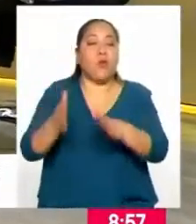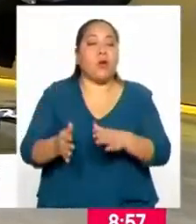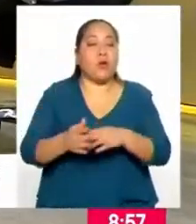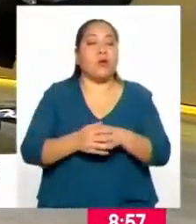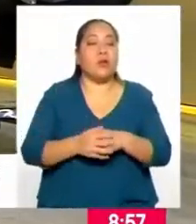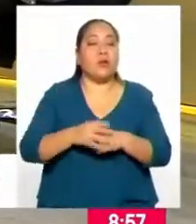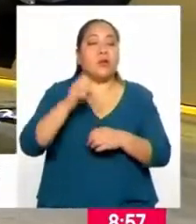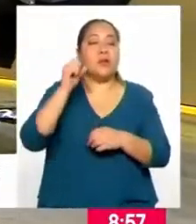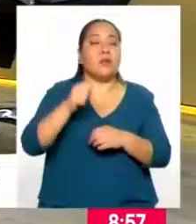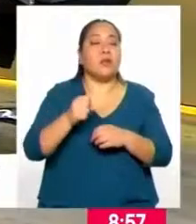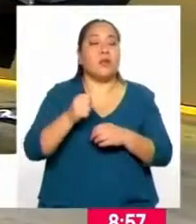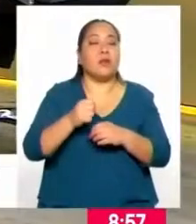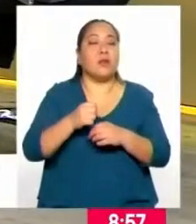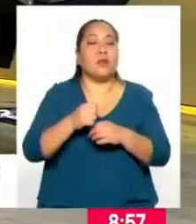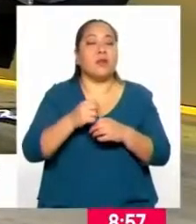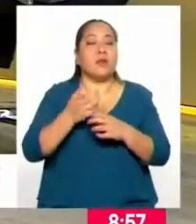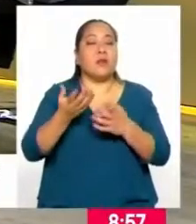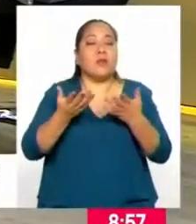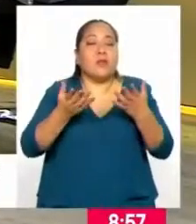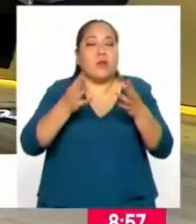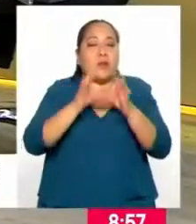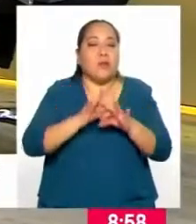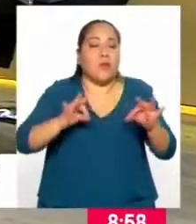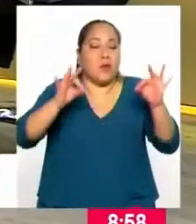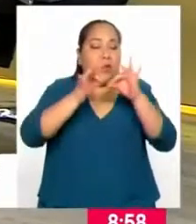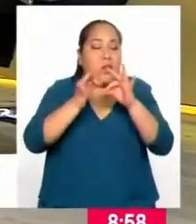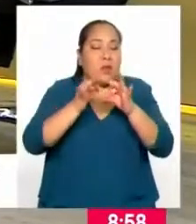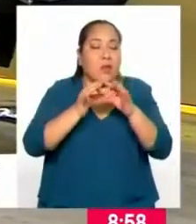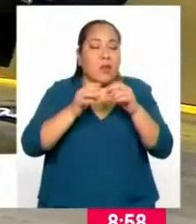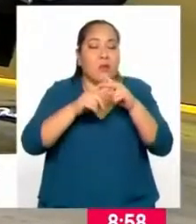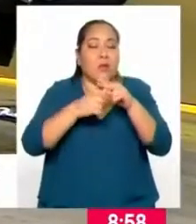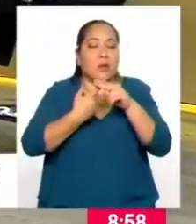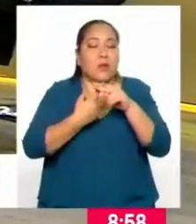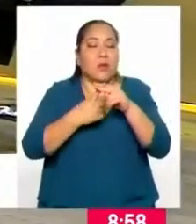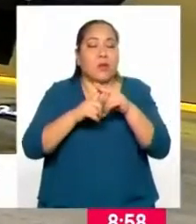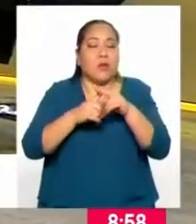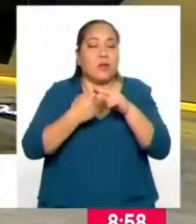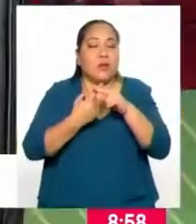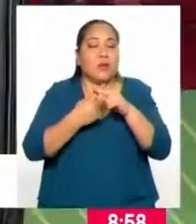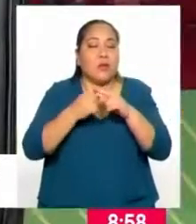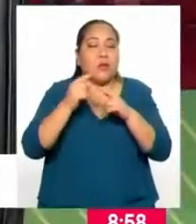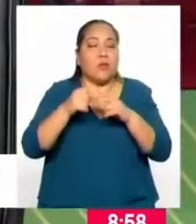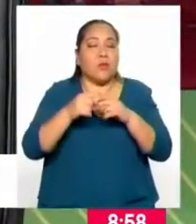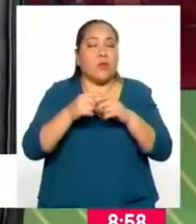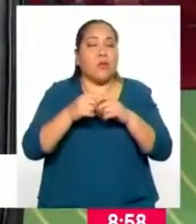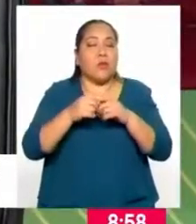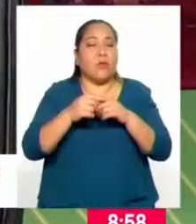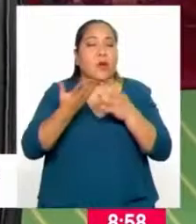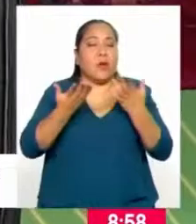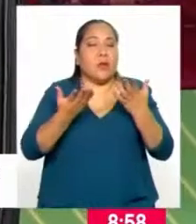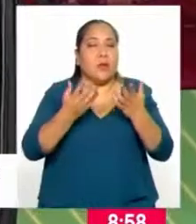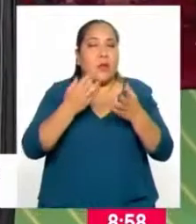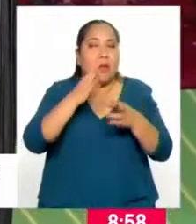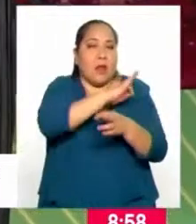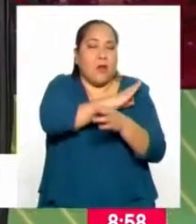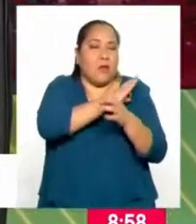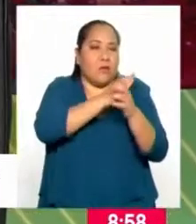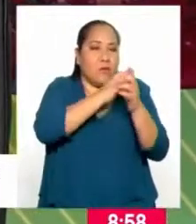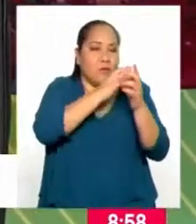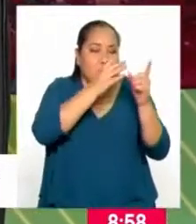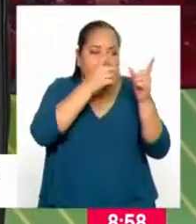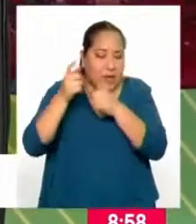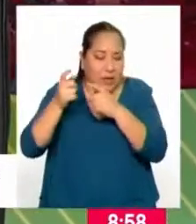ver si cabe o no iniciar esta etapa de investigación preliminar por parte de la Fiscalía. Sí, por supuesto, y es lo que